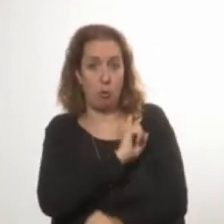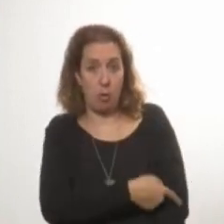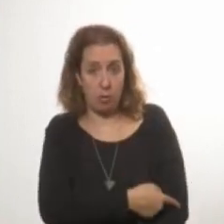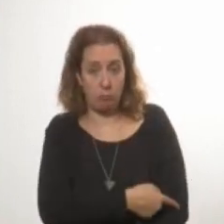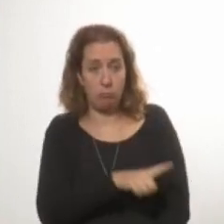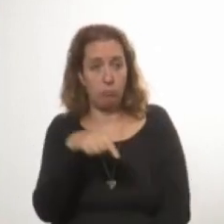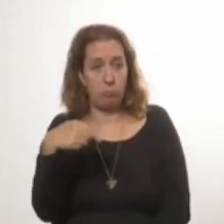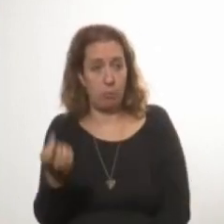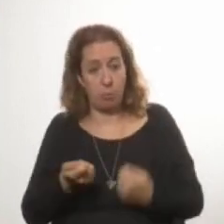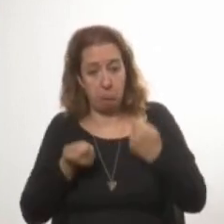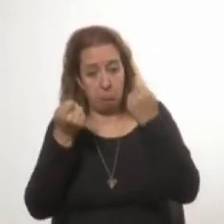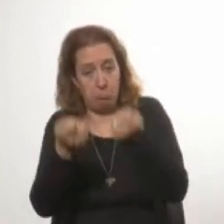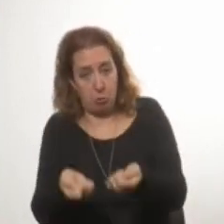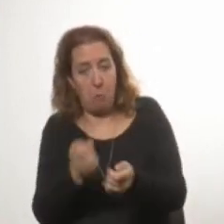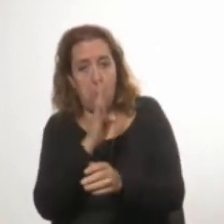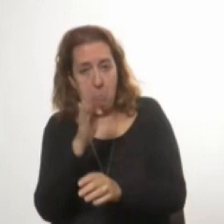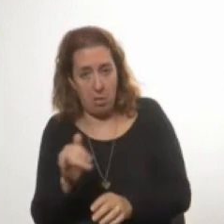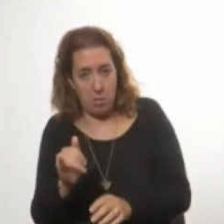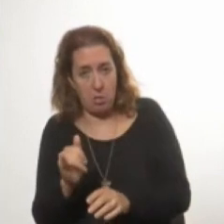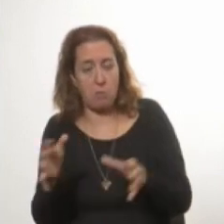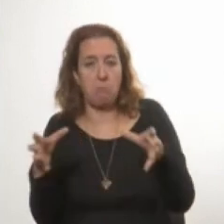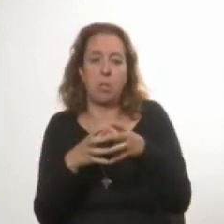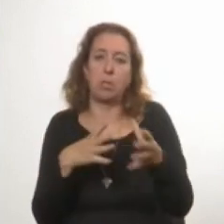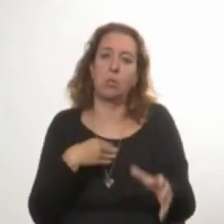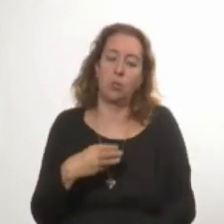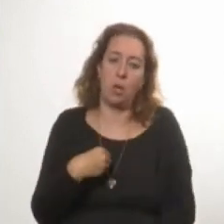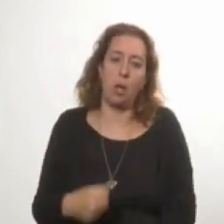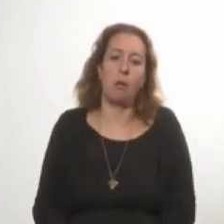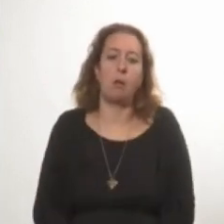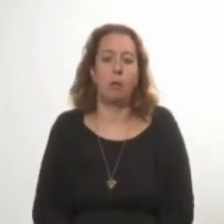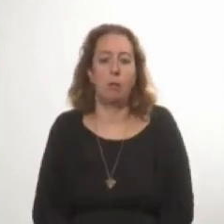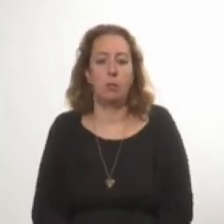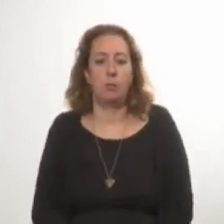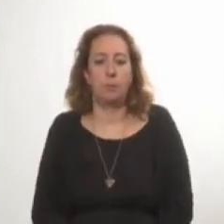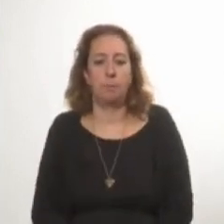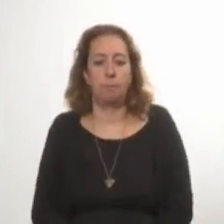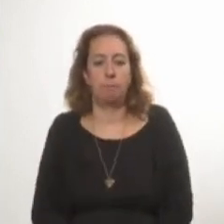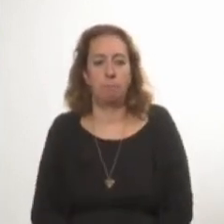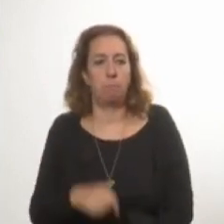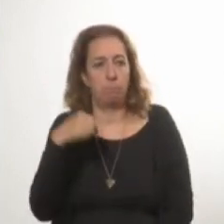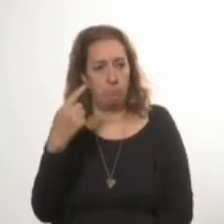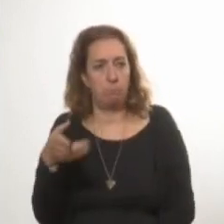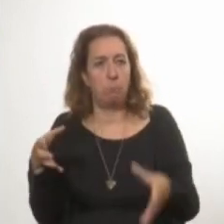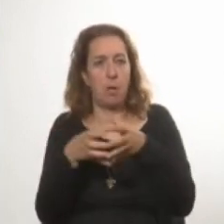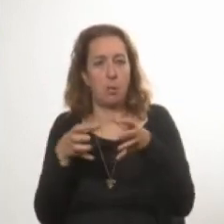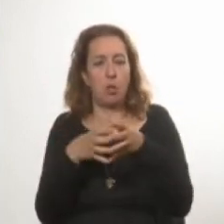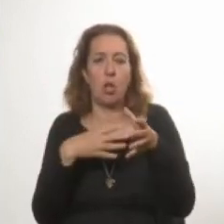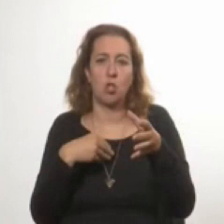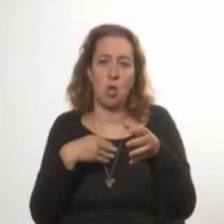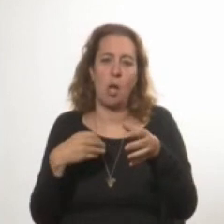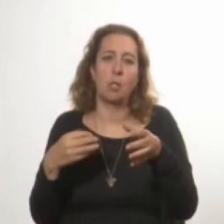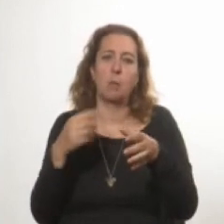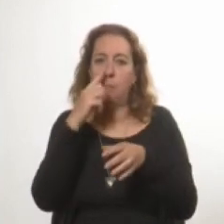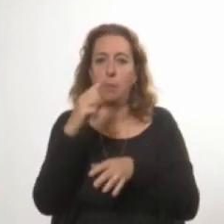lo había entregado pacíficamente al Partido Nacional. Y bueno, el Partido Nacional en el